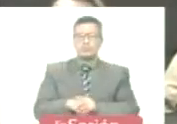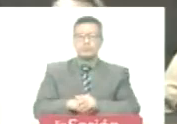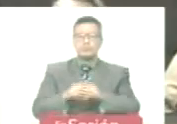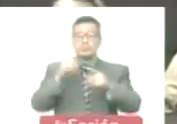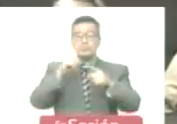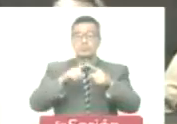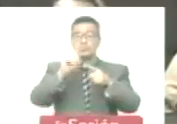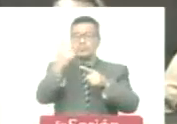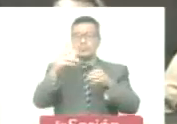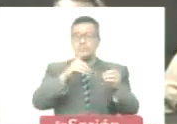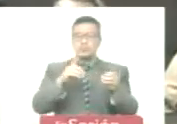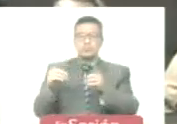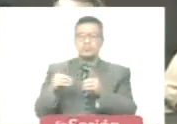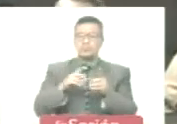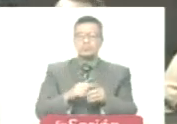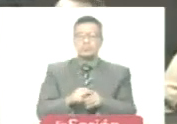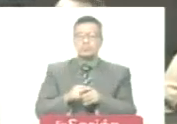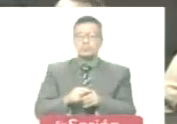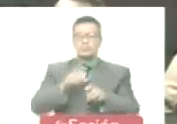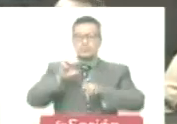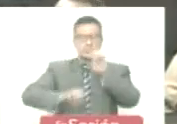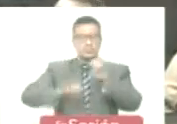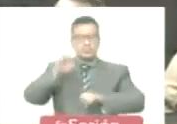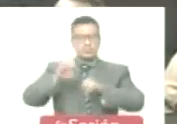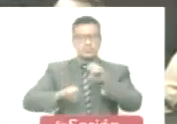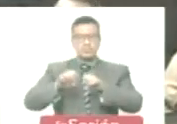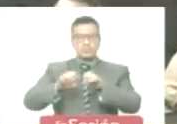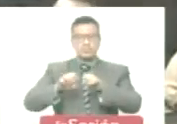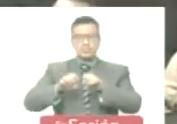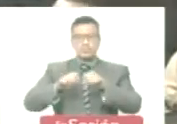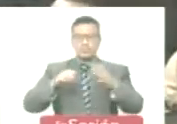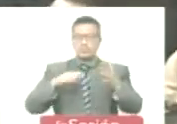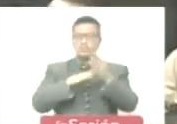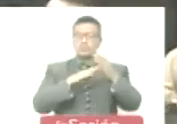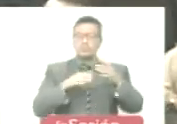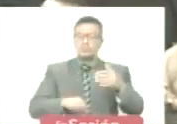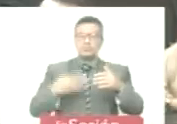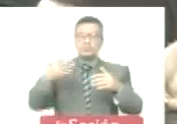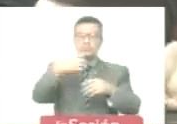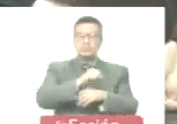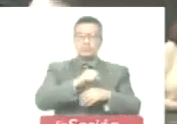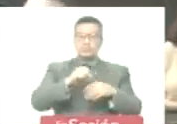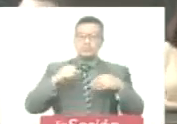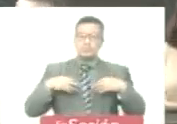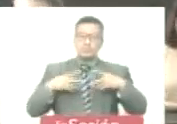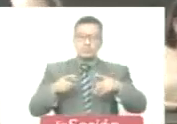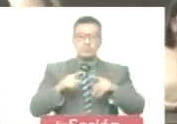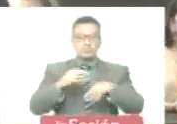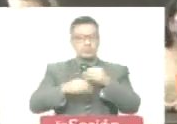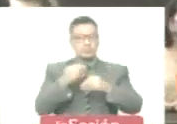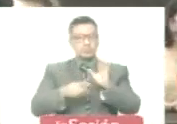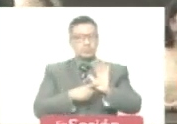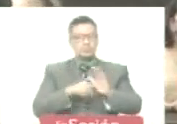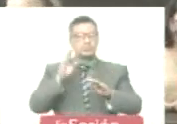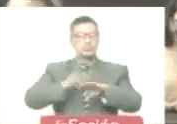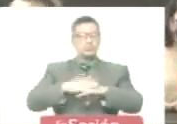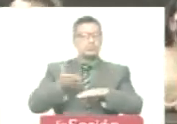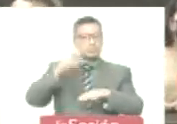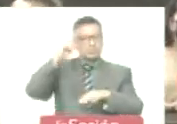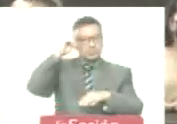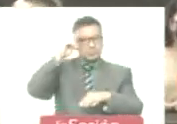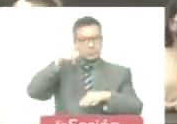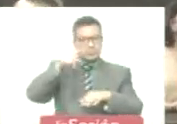primera discusión se evalúa el impacto, el alcance, el espíritu, el propósito y razón.